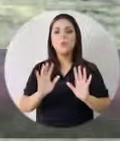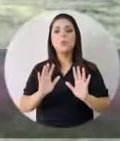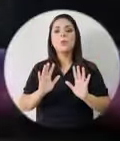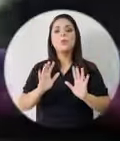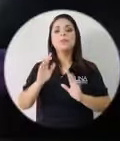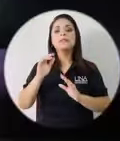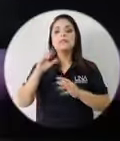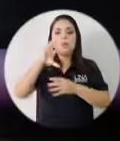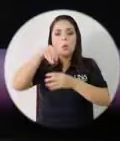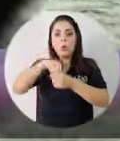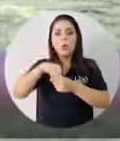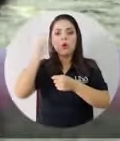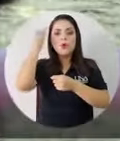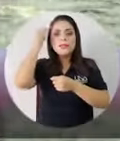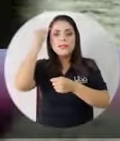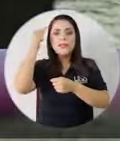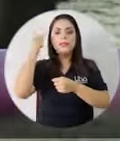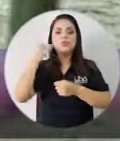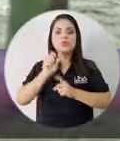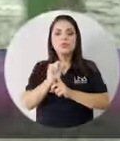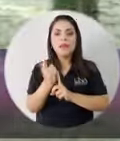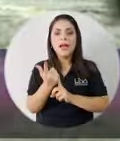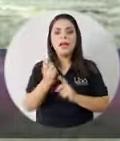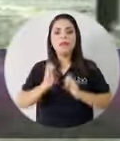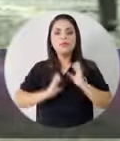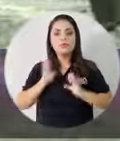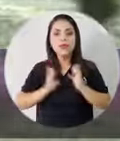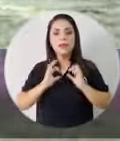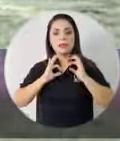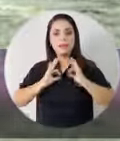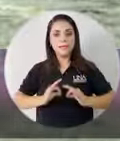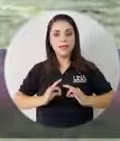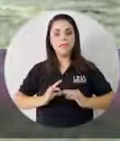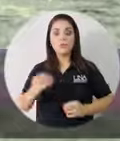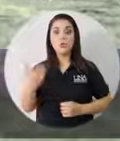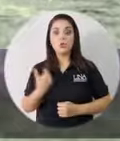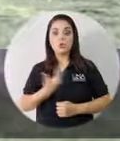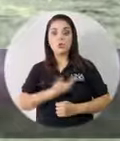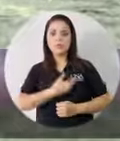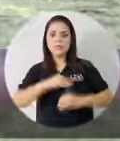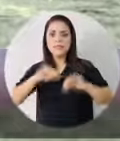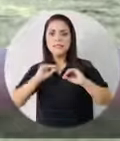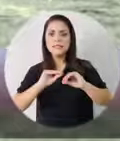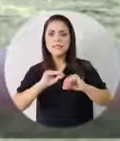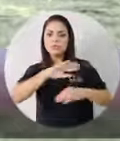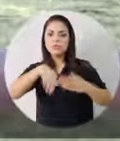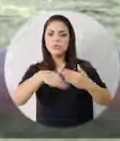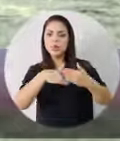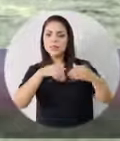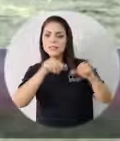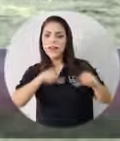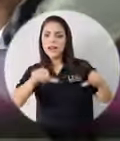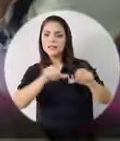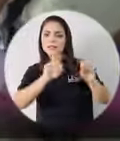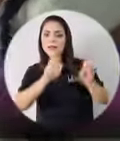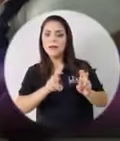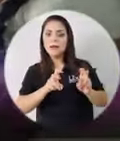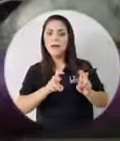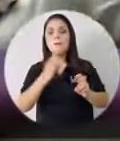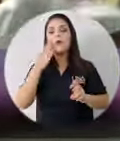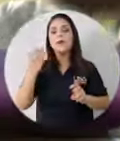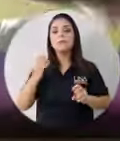manera amplia, desde su parte cognitiva, la social, la emocional, la física. Y nosotros impactamos todas esas áreas por ese